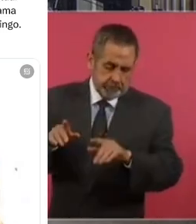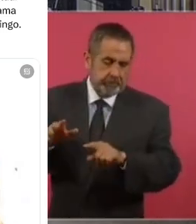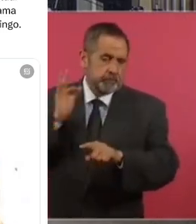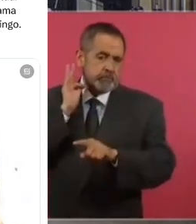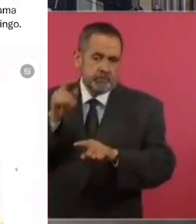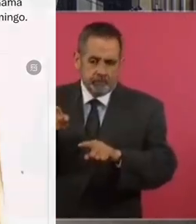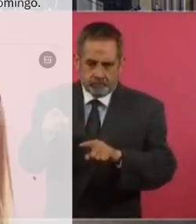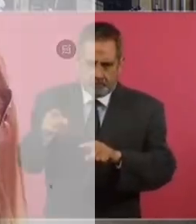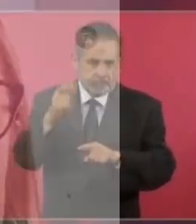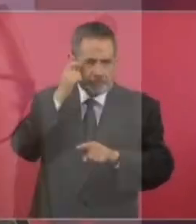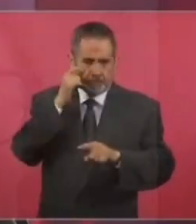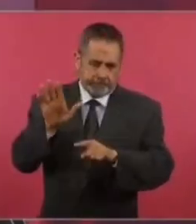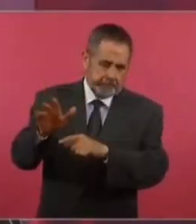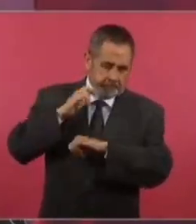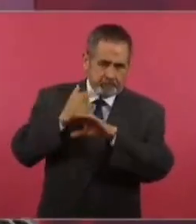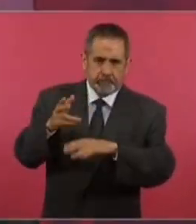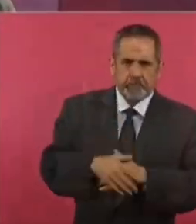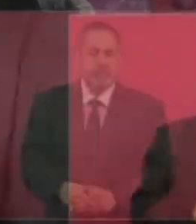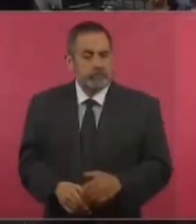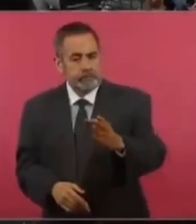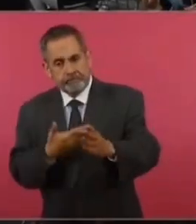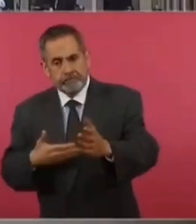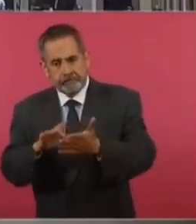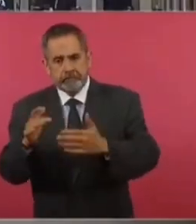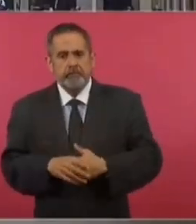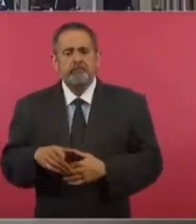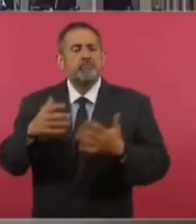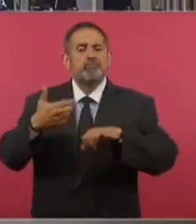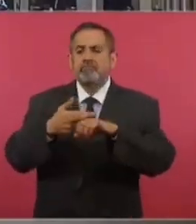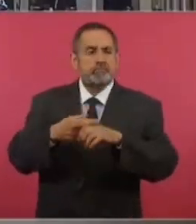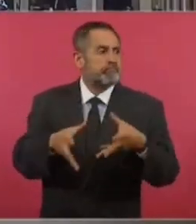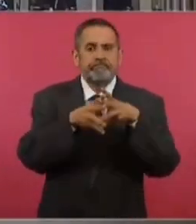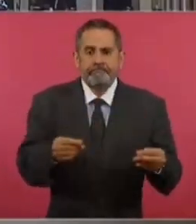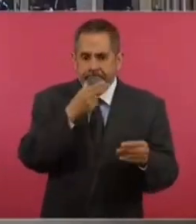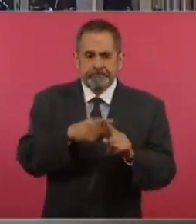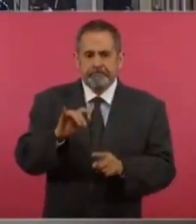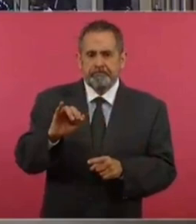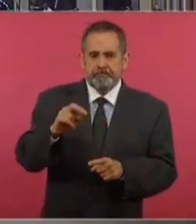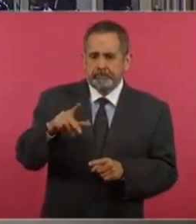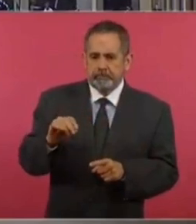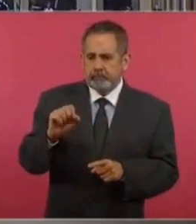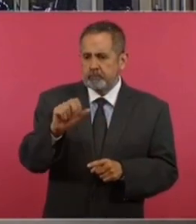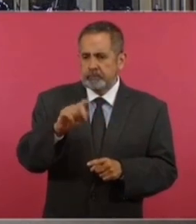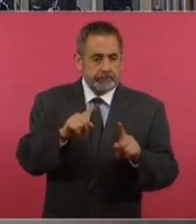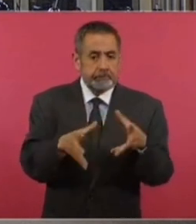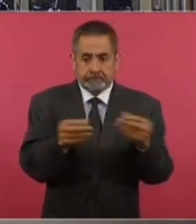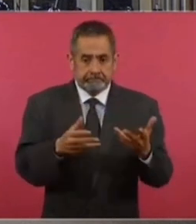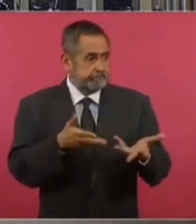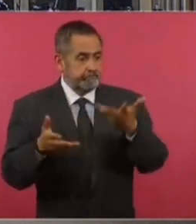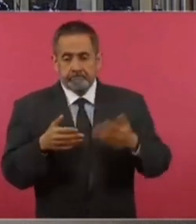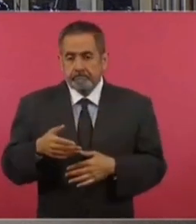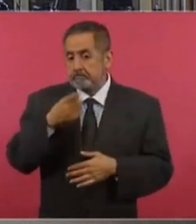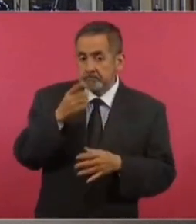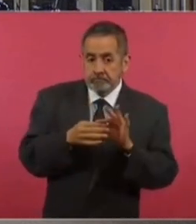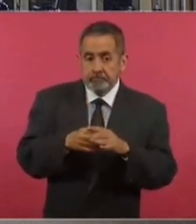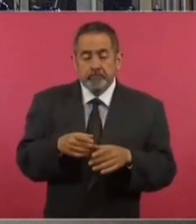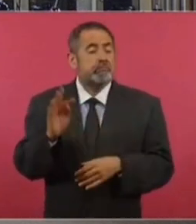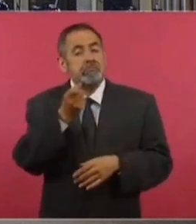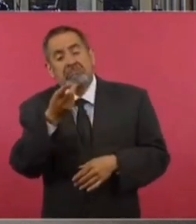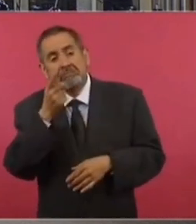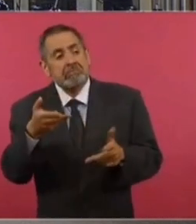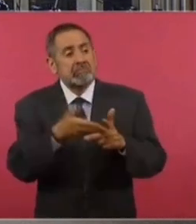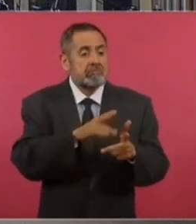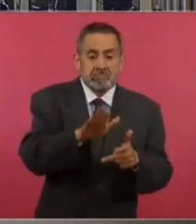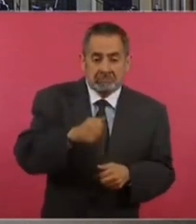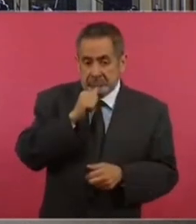de Guerrero. Y vamos a estar pendientes. Hay un empresario que desapareció, Íñigo Arenas Sáenz, aquí en la Ciudad de México. Hay información de que lo habría perdido la vida o lo